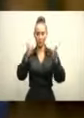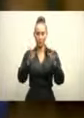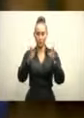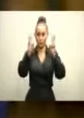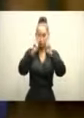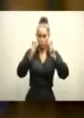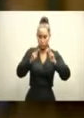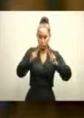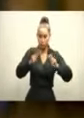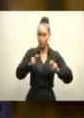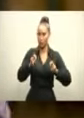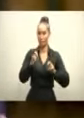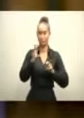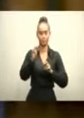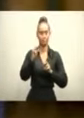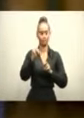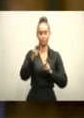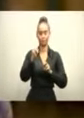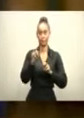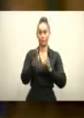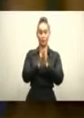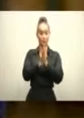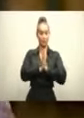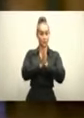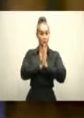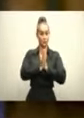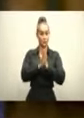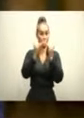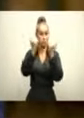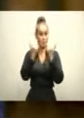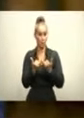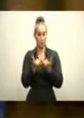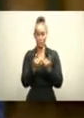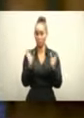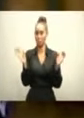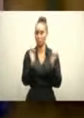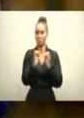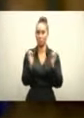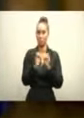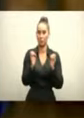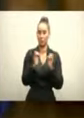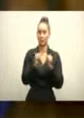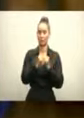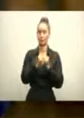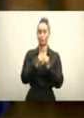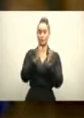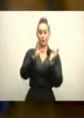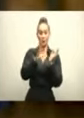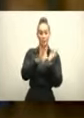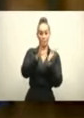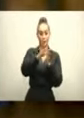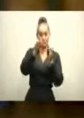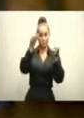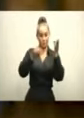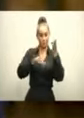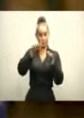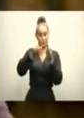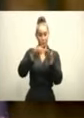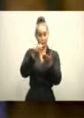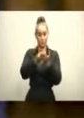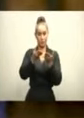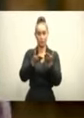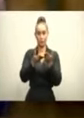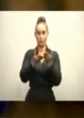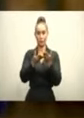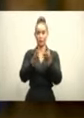Le hemos solicitado que lo hiciera ahora, pero en ningún caso ha acudido. Esta Cámara de Cuentas responde a los intereses del